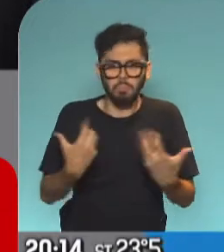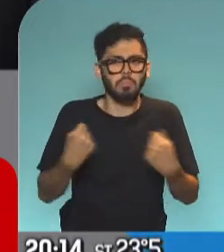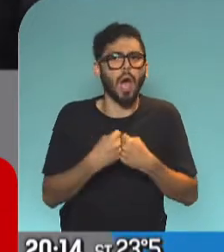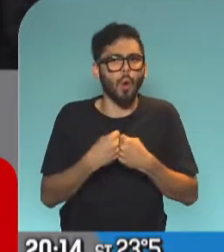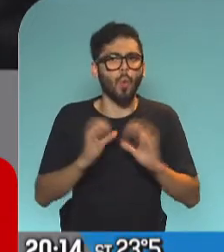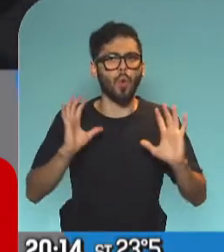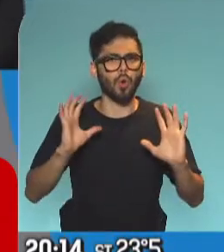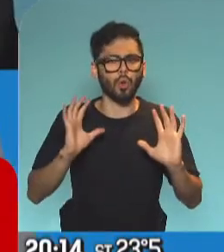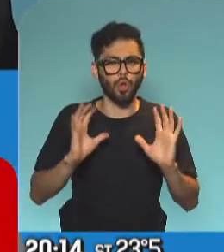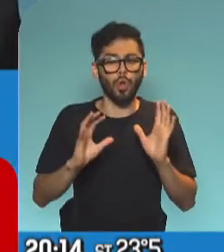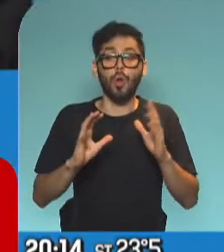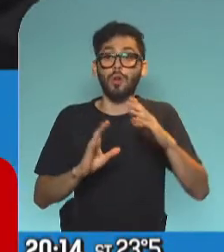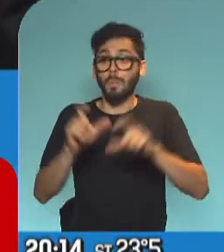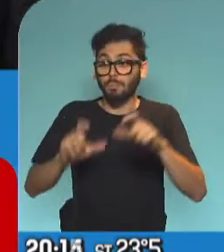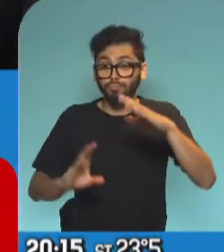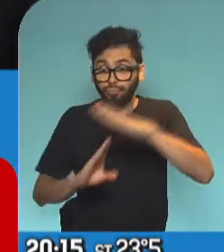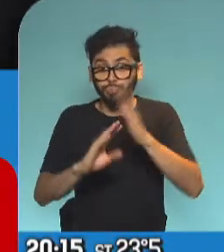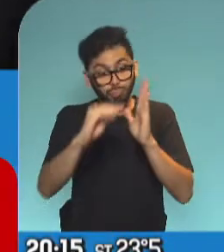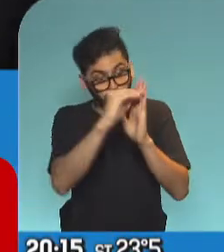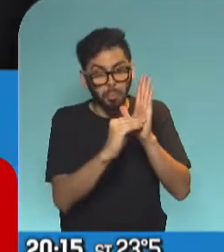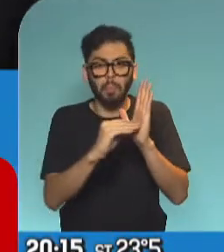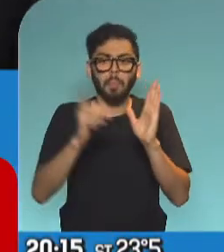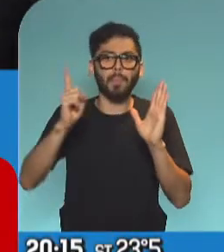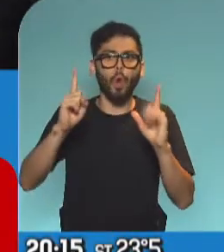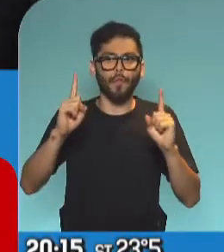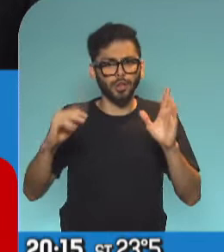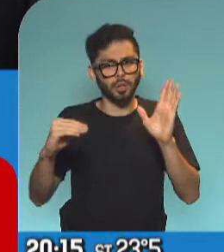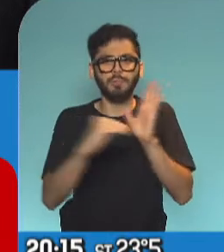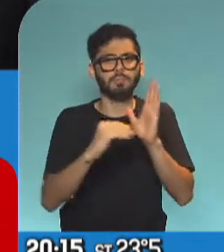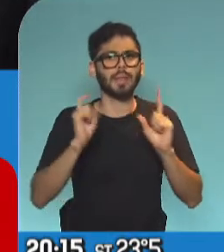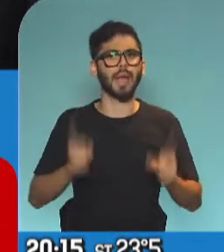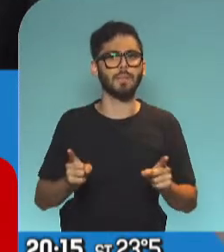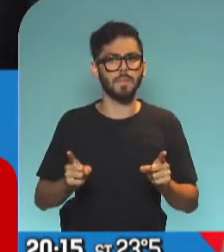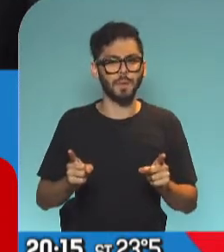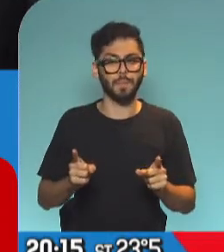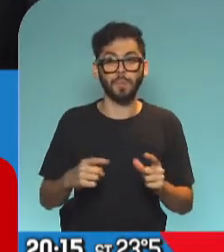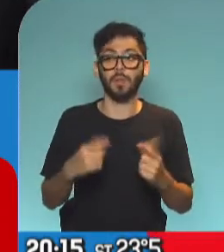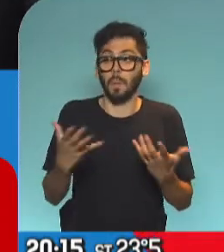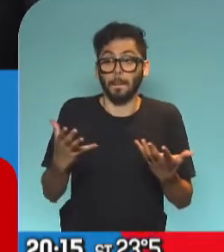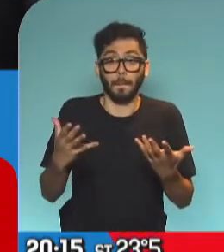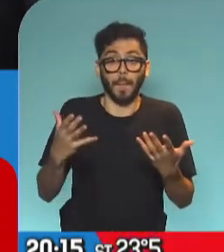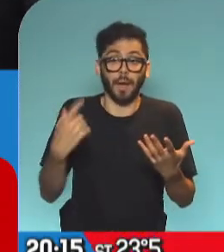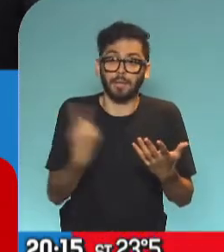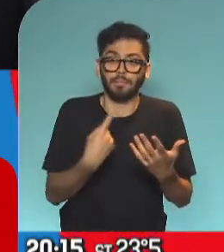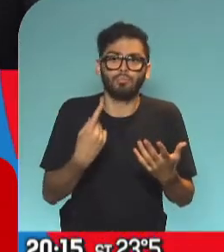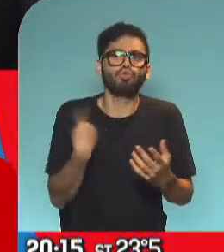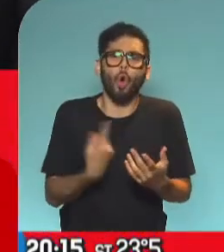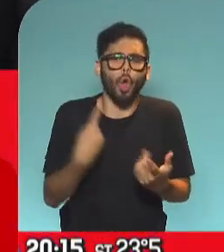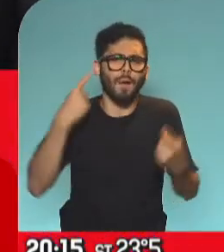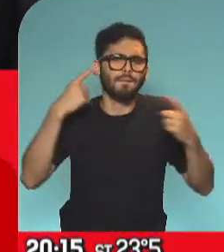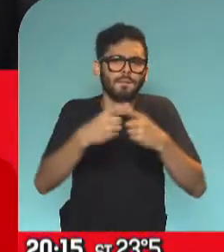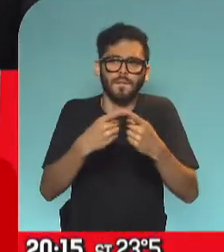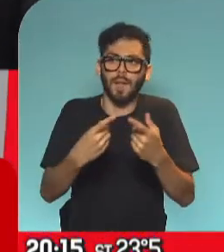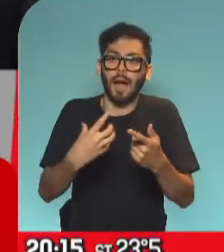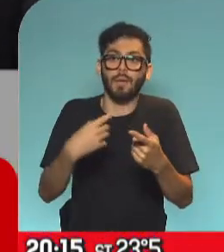incorporar dentro de los grupos esenciales a los docentes argentinos, de manera tal de lograr ese objetivo que todos deseamos, que todos los